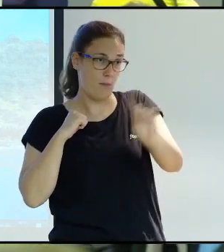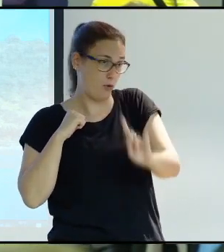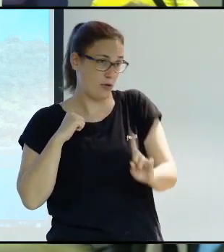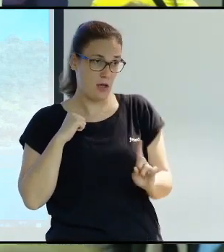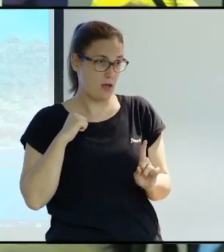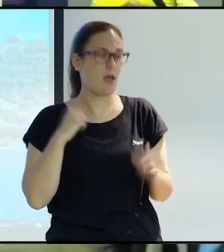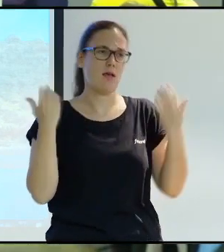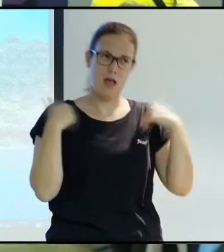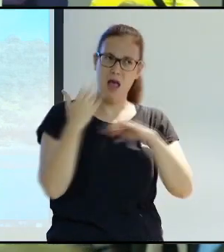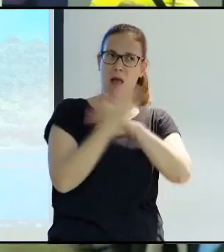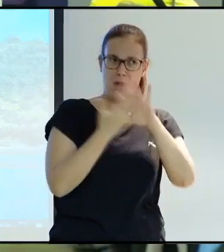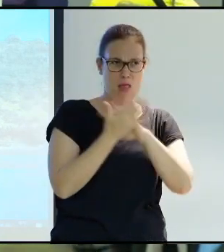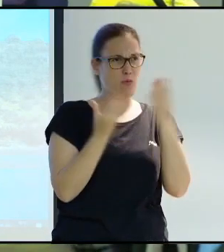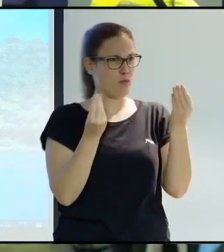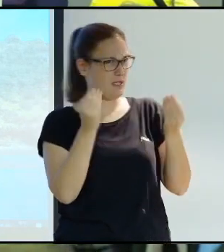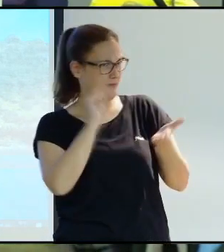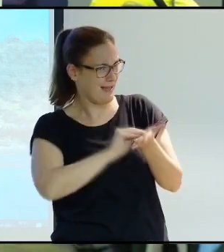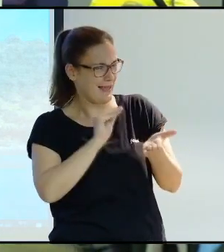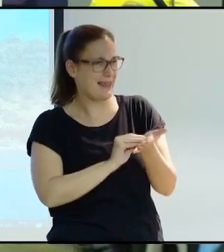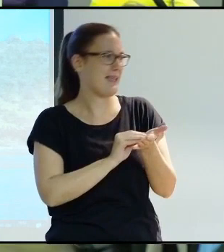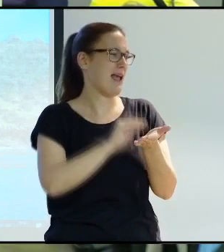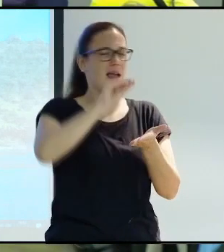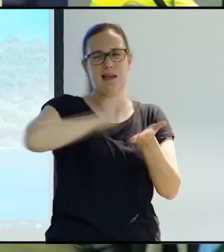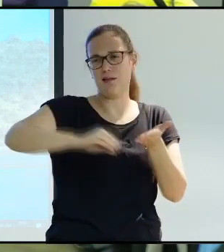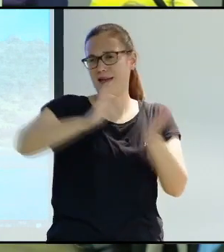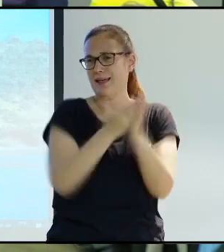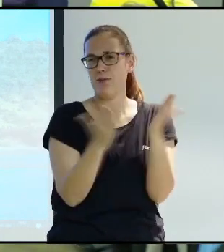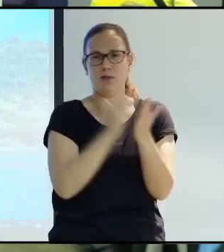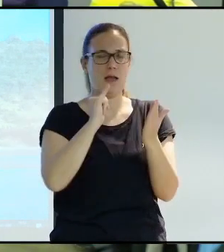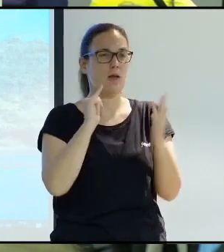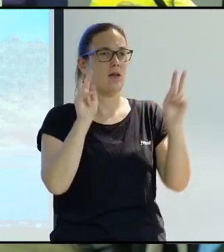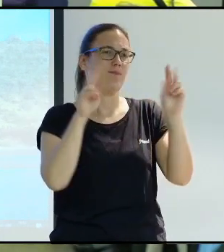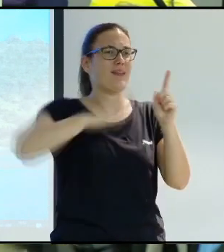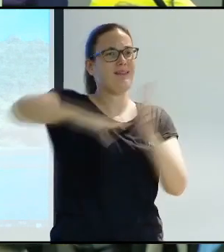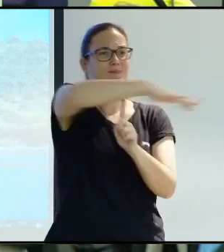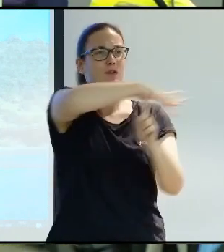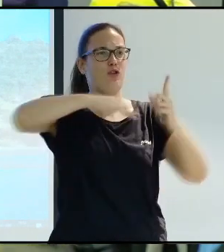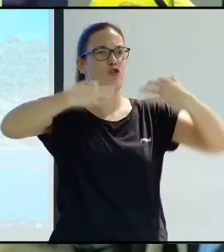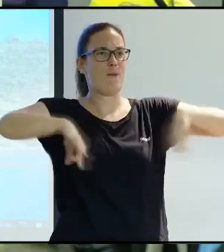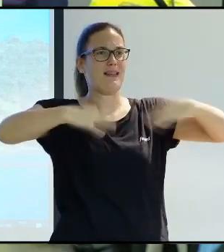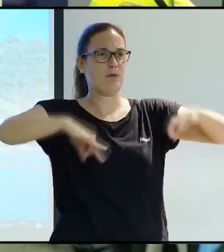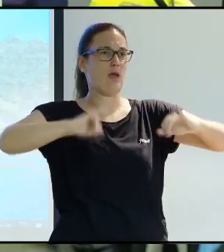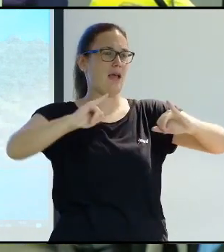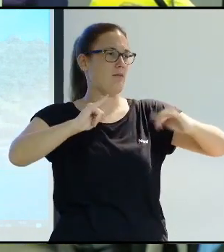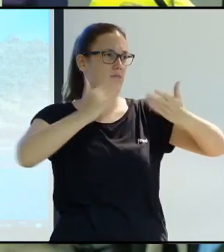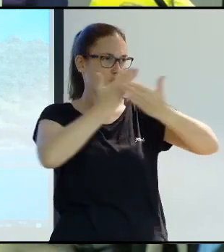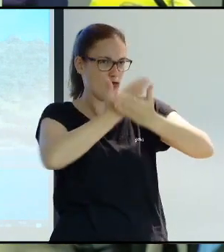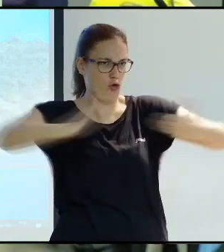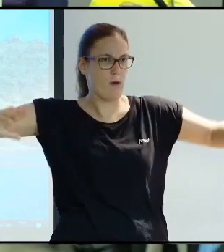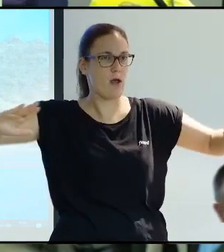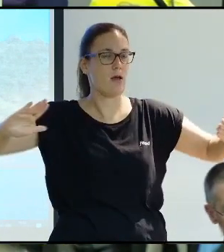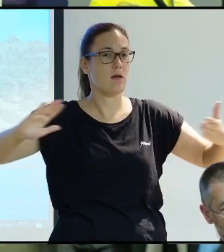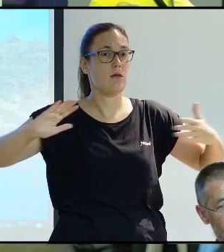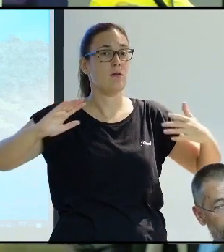mucho sobre esta brecha entre unos marcos normativos que tenemos amplios de sobra y la falta de